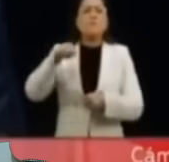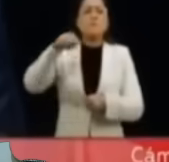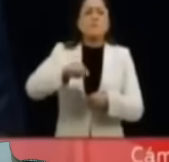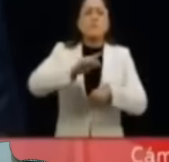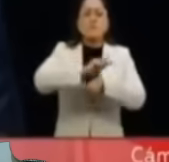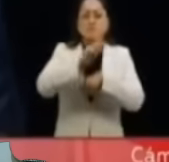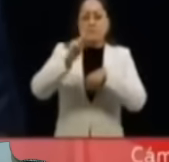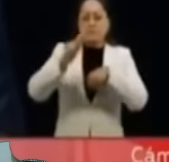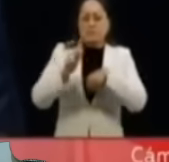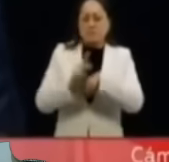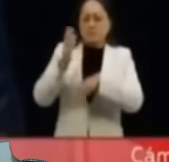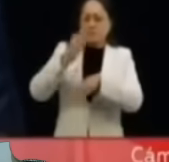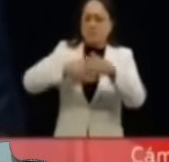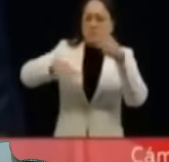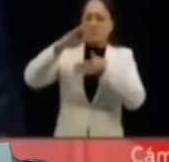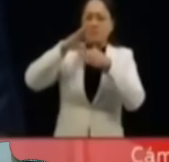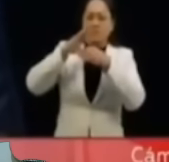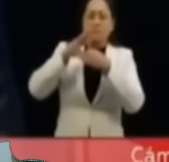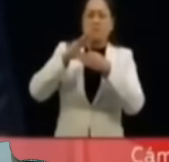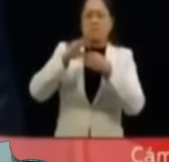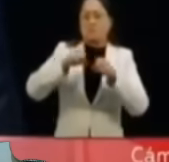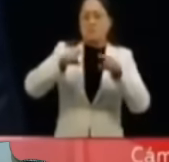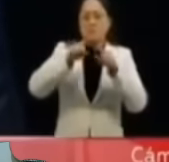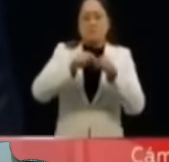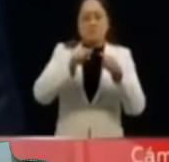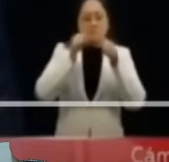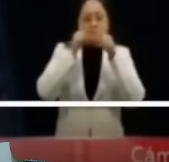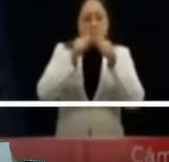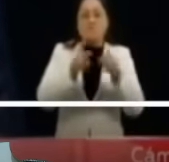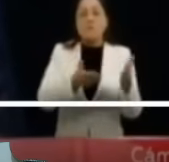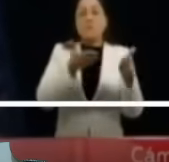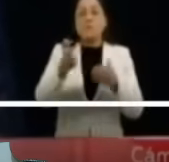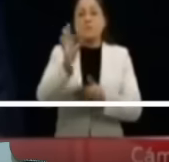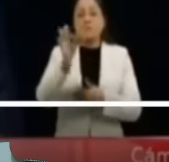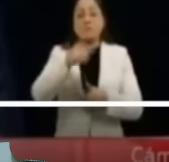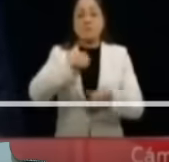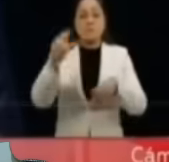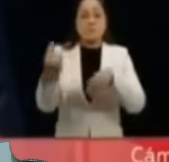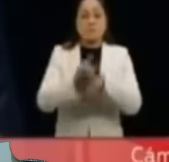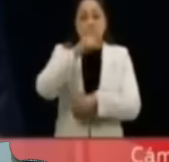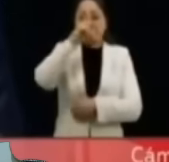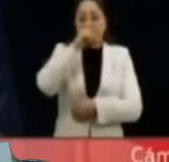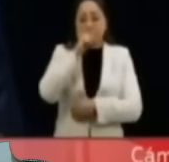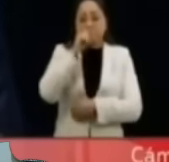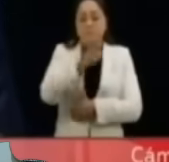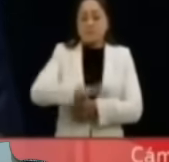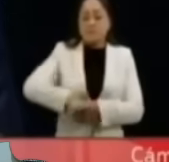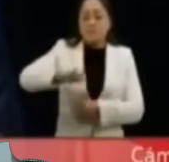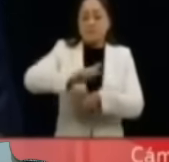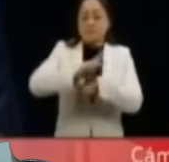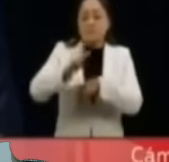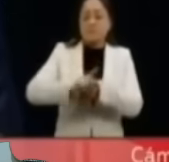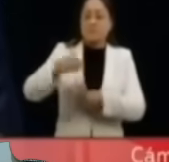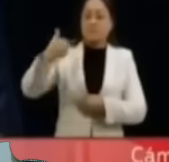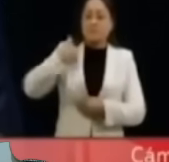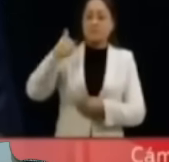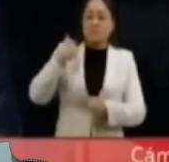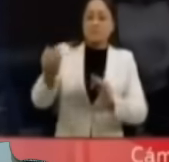bien y prosperidad de la Unión, y si así no lo hiciese, que la nación me lo demande.